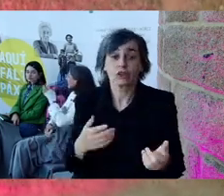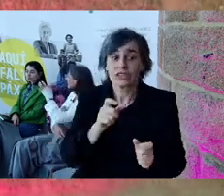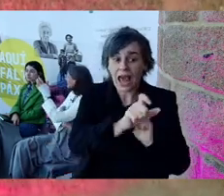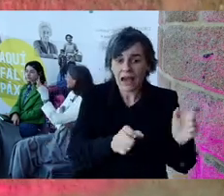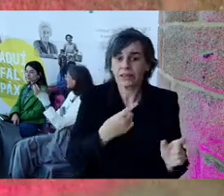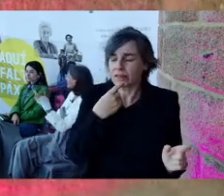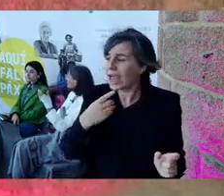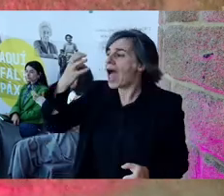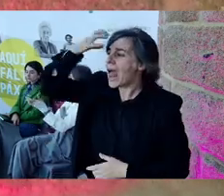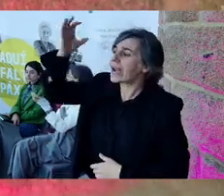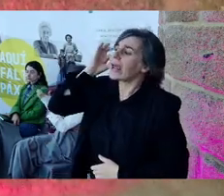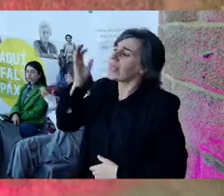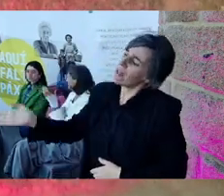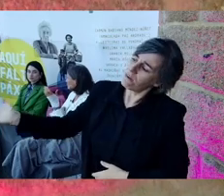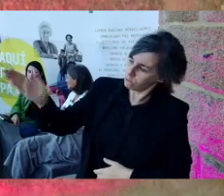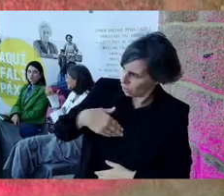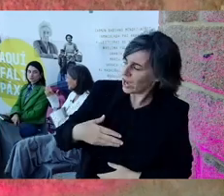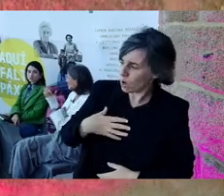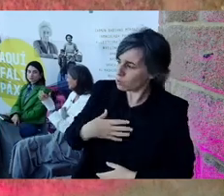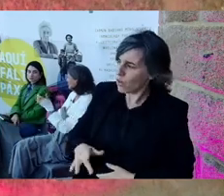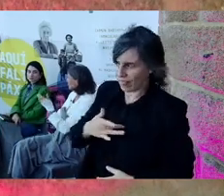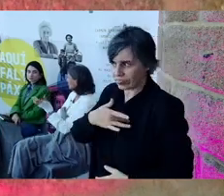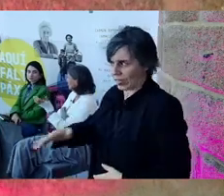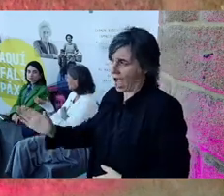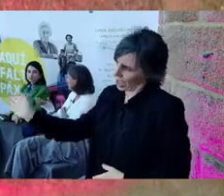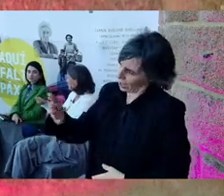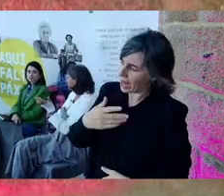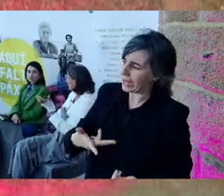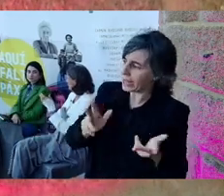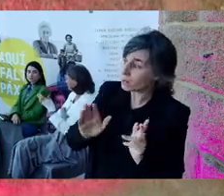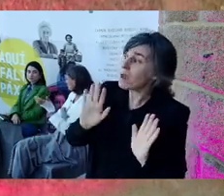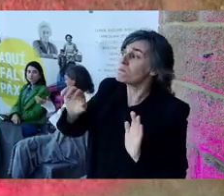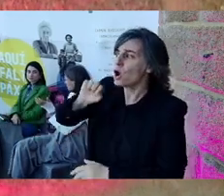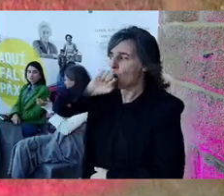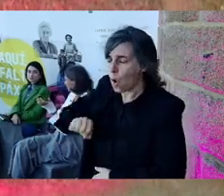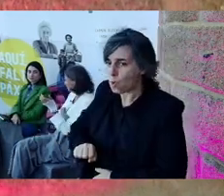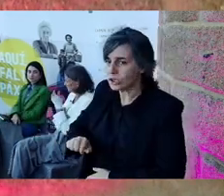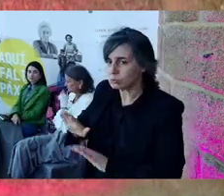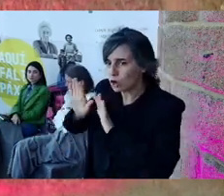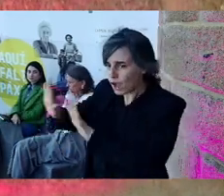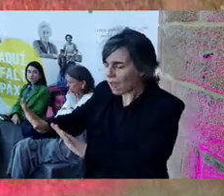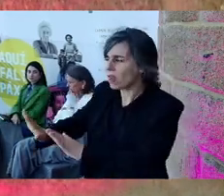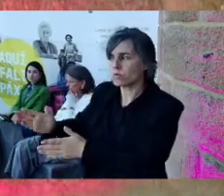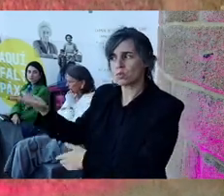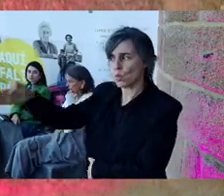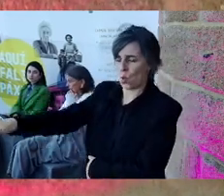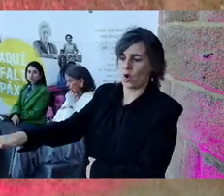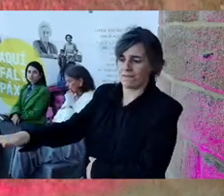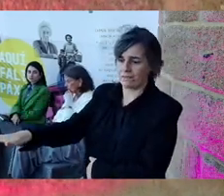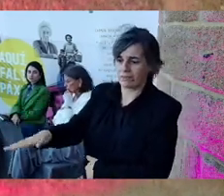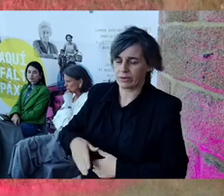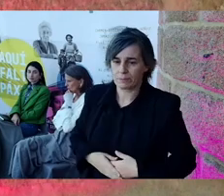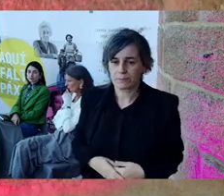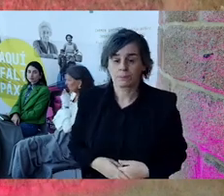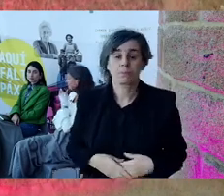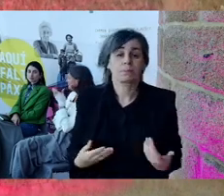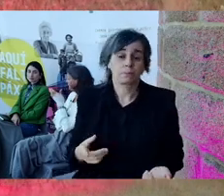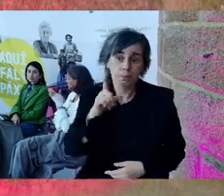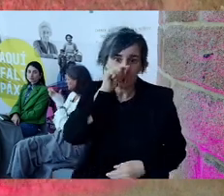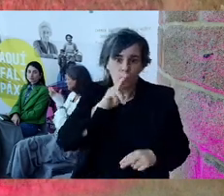dice que salga la reina, que salga la reina, que a la reina la dejaremos marchar, pero el obispo morirá